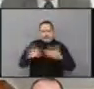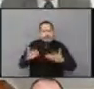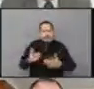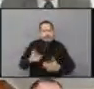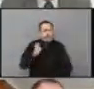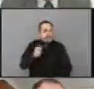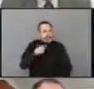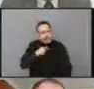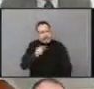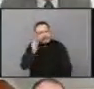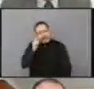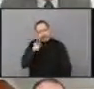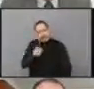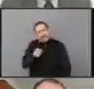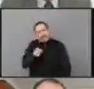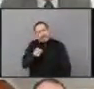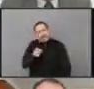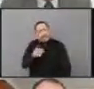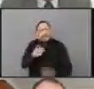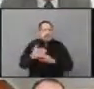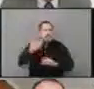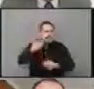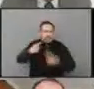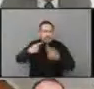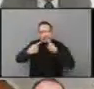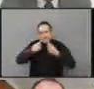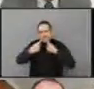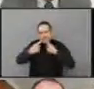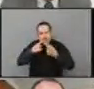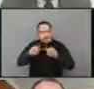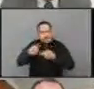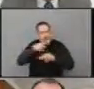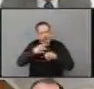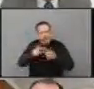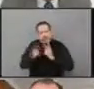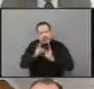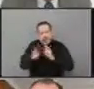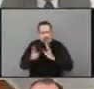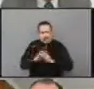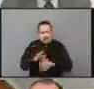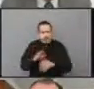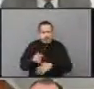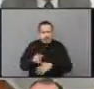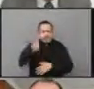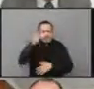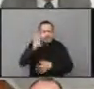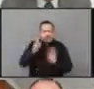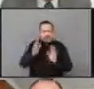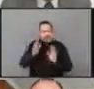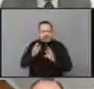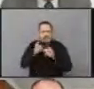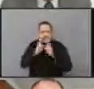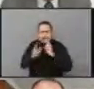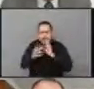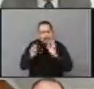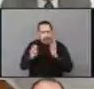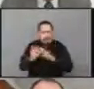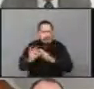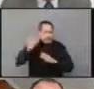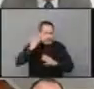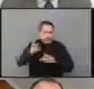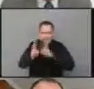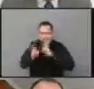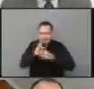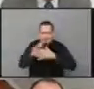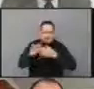advierto, ya hemos estado platicando mucho de este asunto, no es que se esté apenas ventilando por acá, no, ya hemos